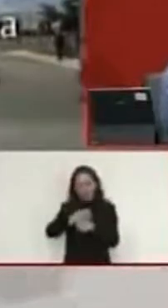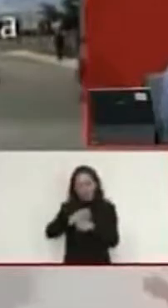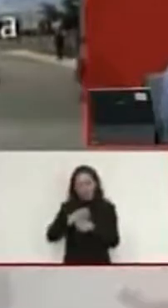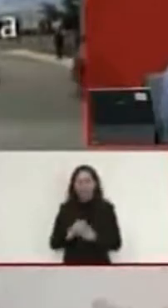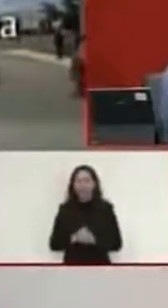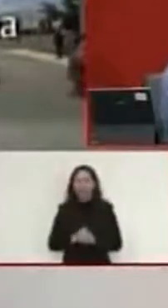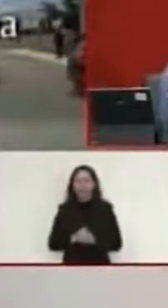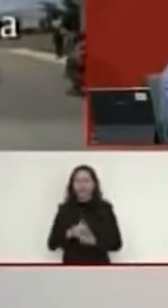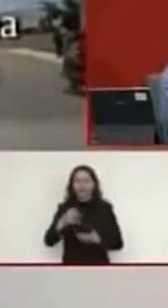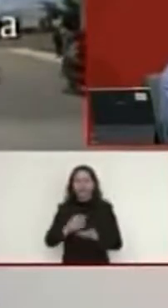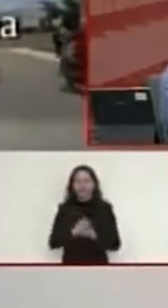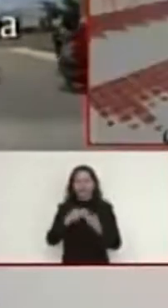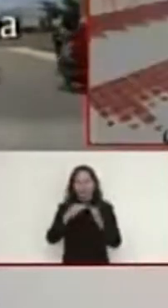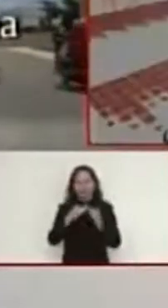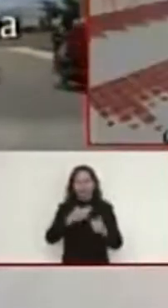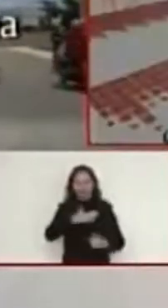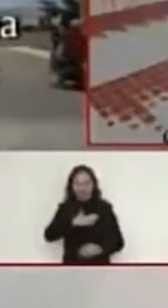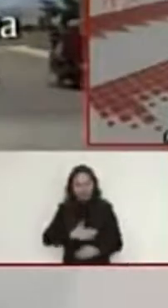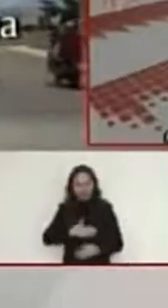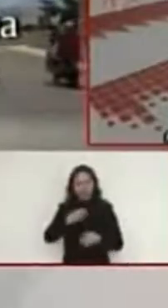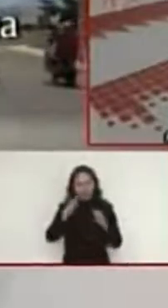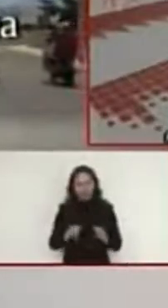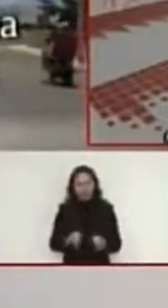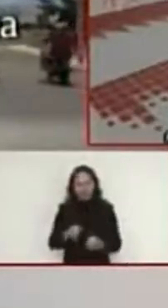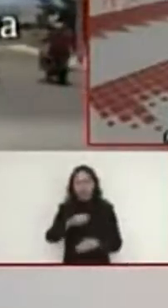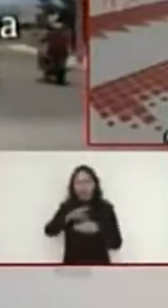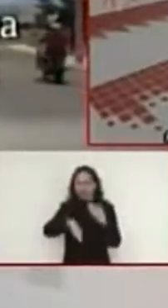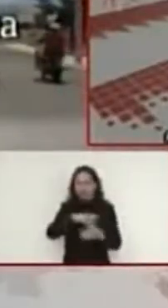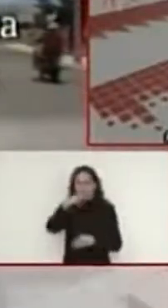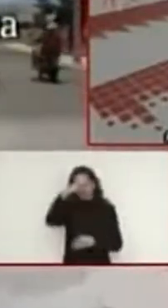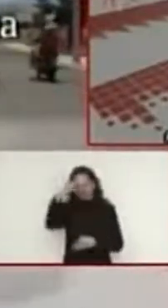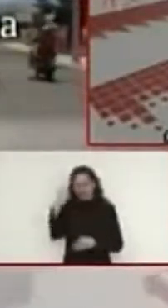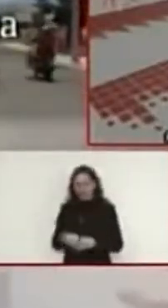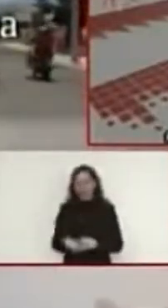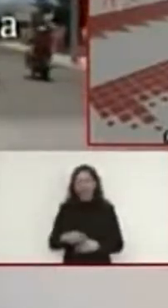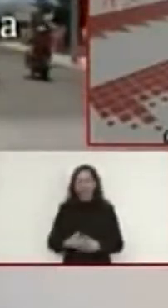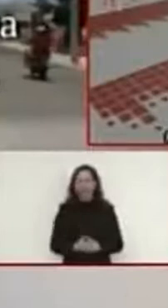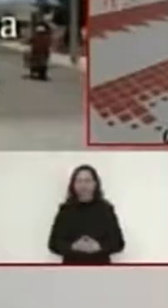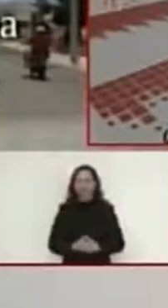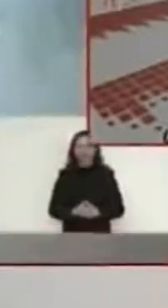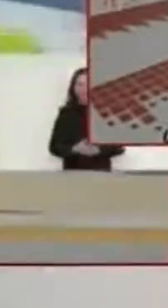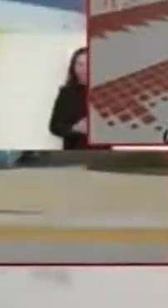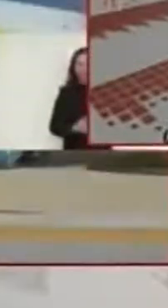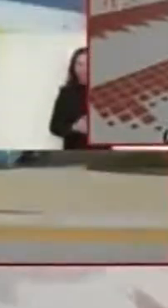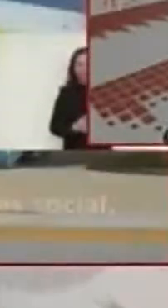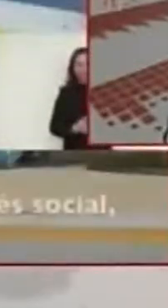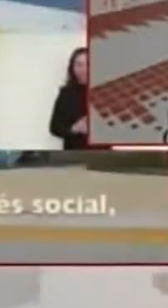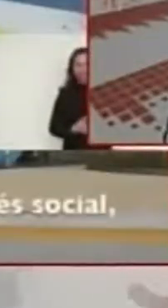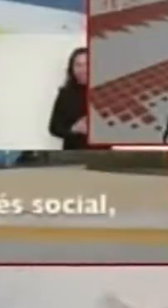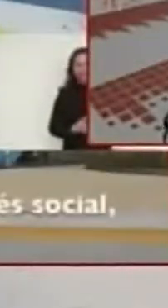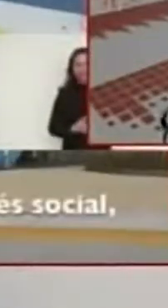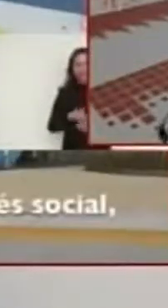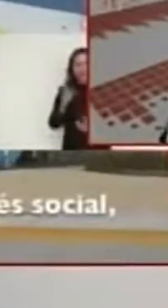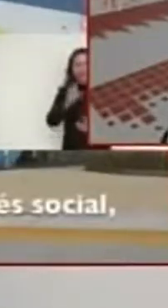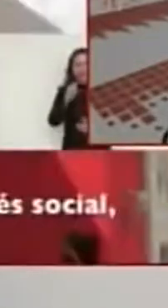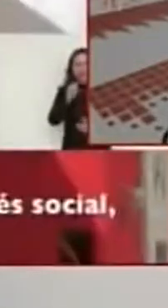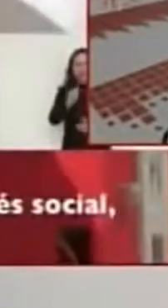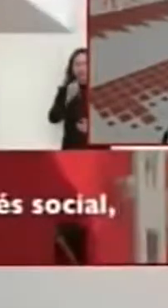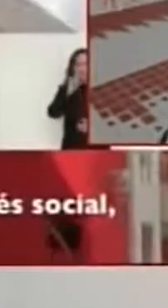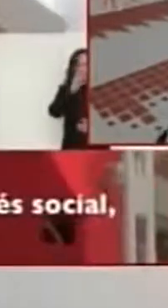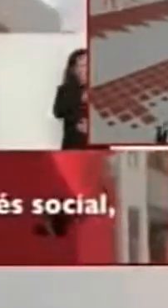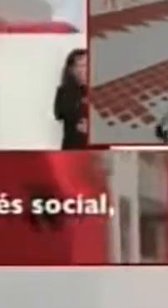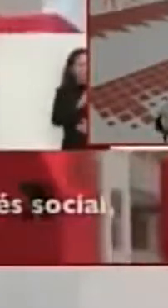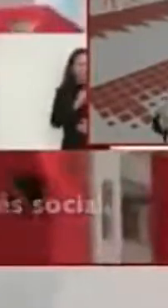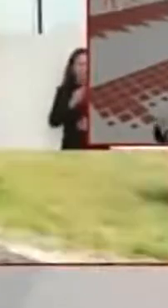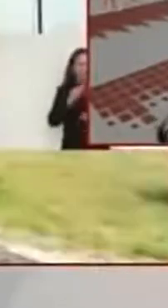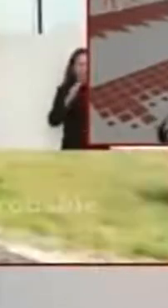hay que regresar a lo básico. Hay, ¿no?, que regresar, y yo creo que México además tiene ejemplos muy buenos en determinadas ciudades, en donde esta mezcla de usos, en donde